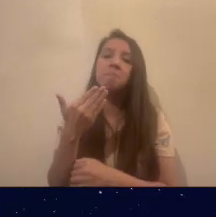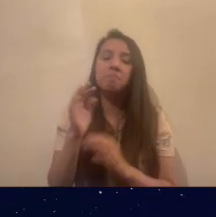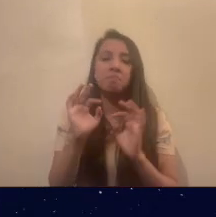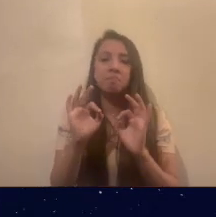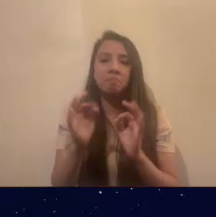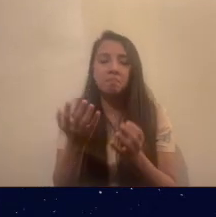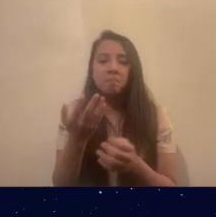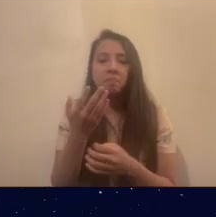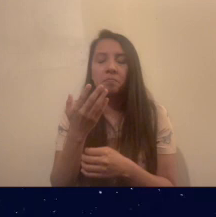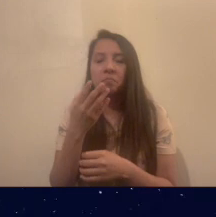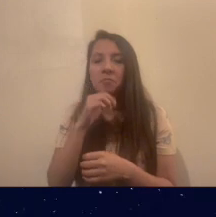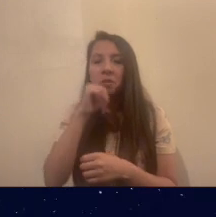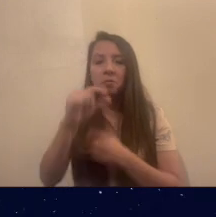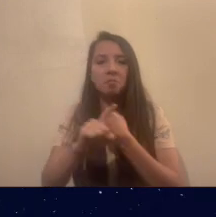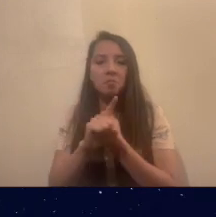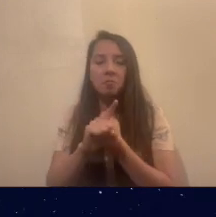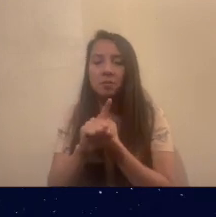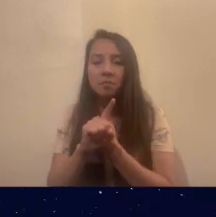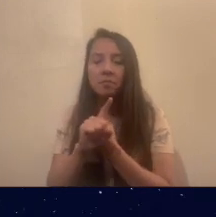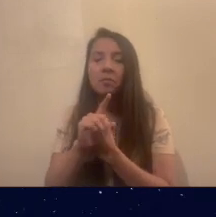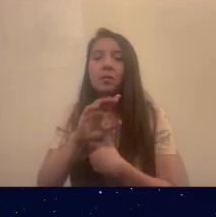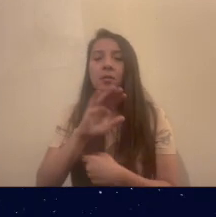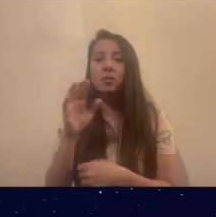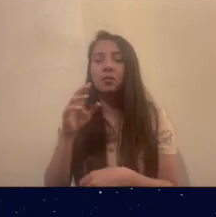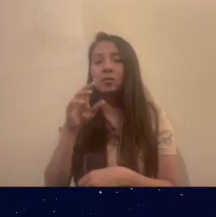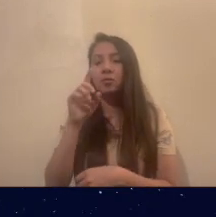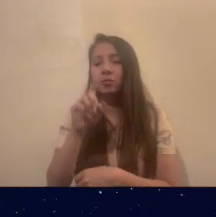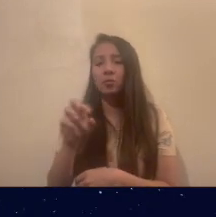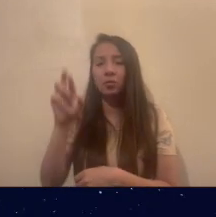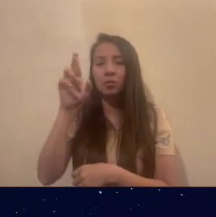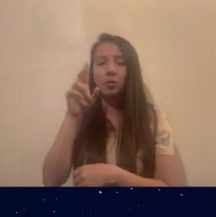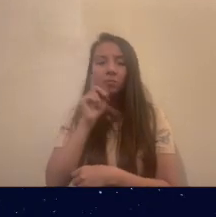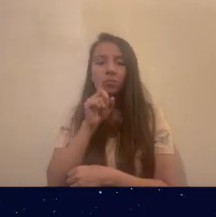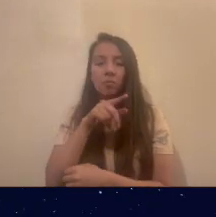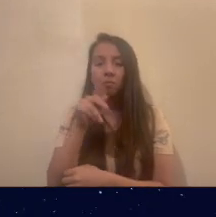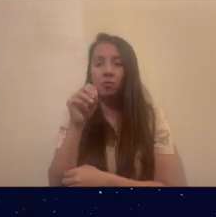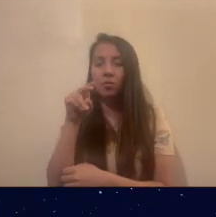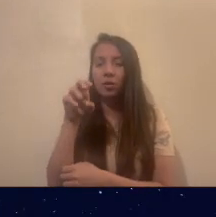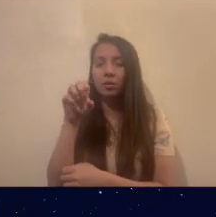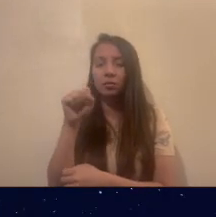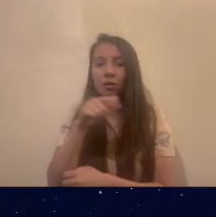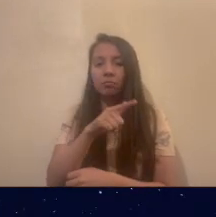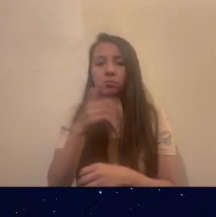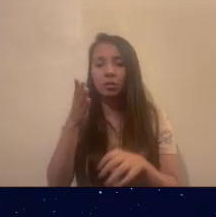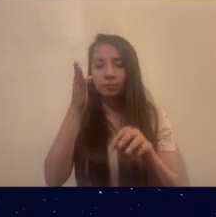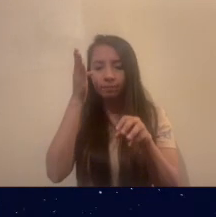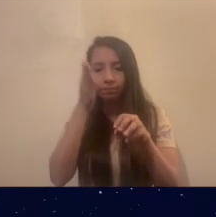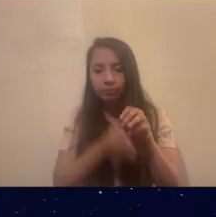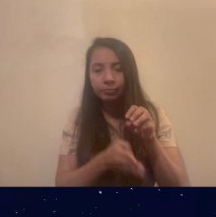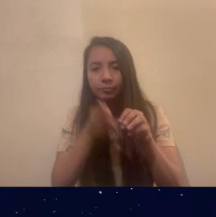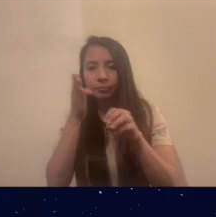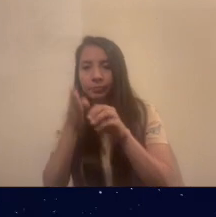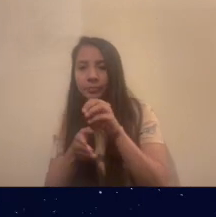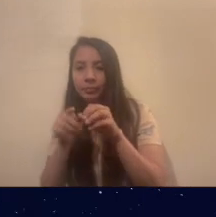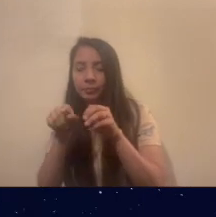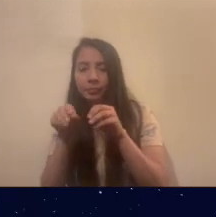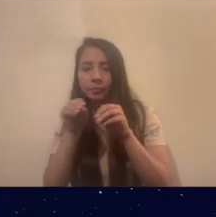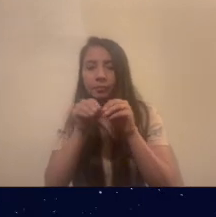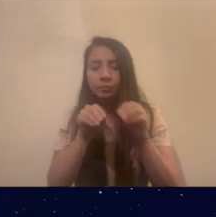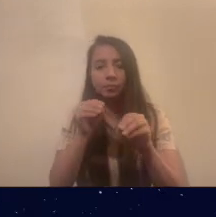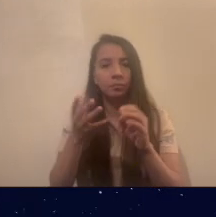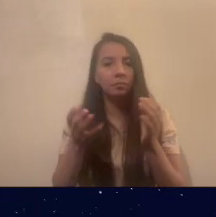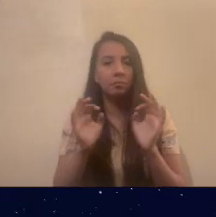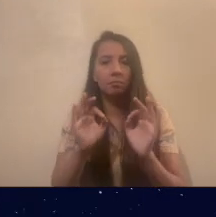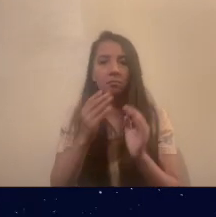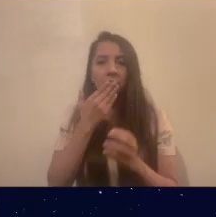bien manejada, entonces no fue un inconveniente. La doctora Ponesa fue la que realizó los cortes transversales, también disponíamos de la